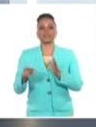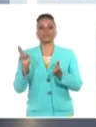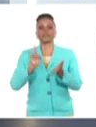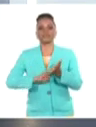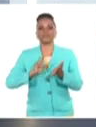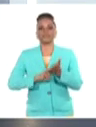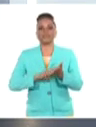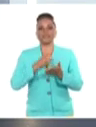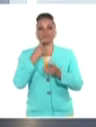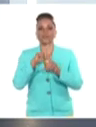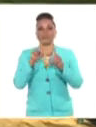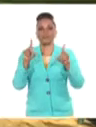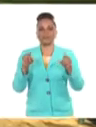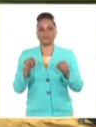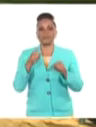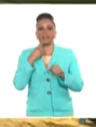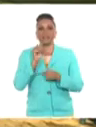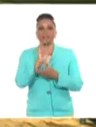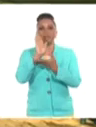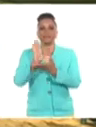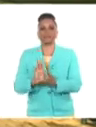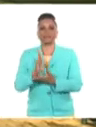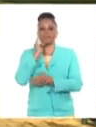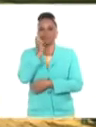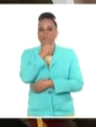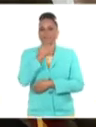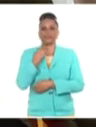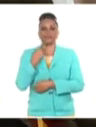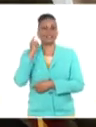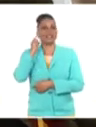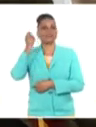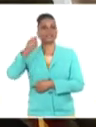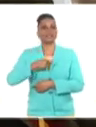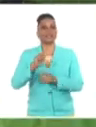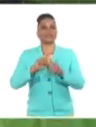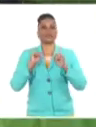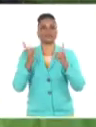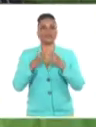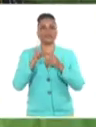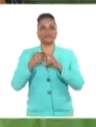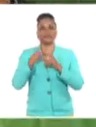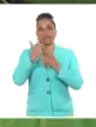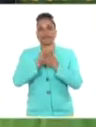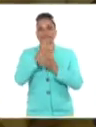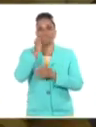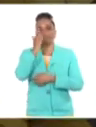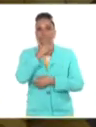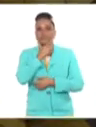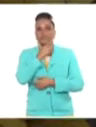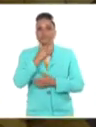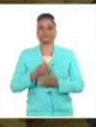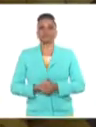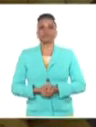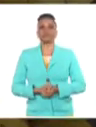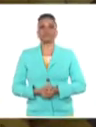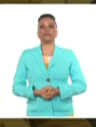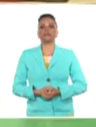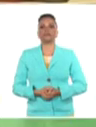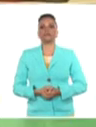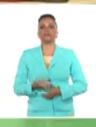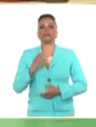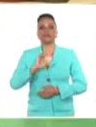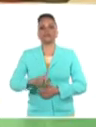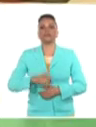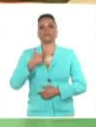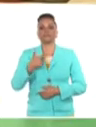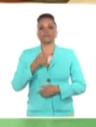Memorial José Martín con la presencia de la fiscal general yamila Peña Ojeda y de Wilfredo González Vidal viceministro primero de